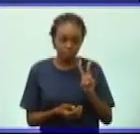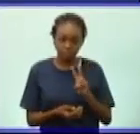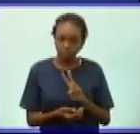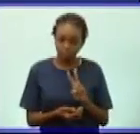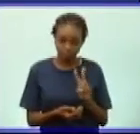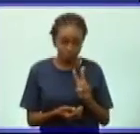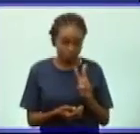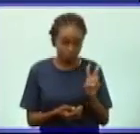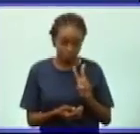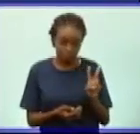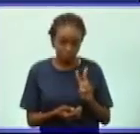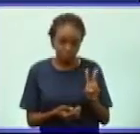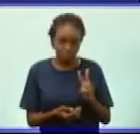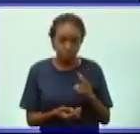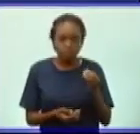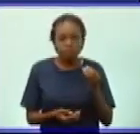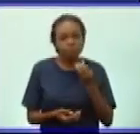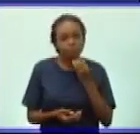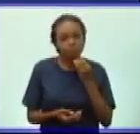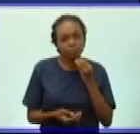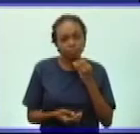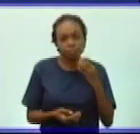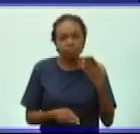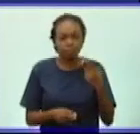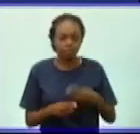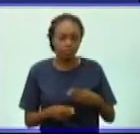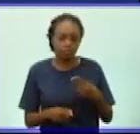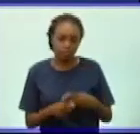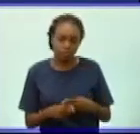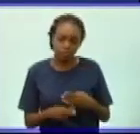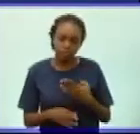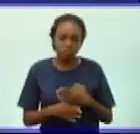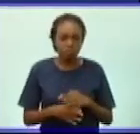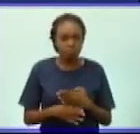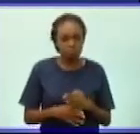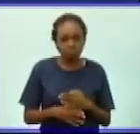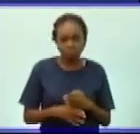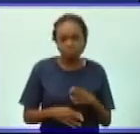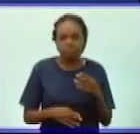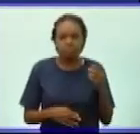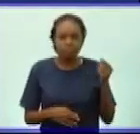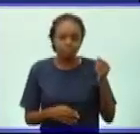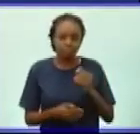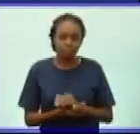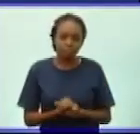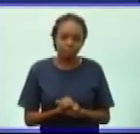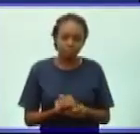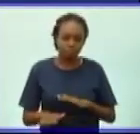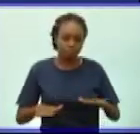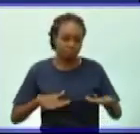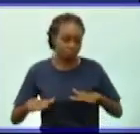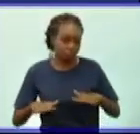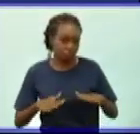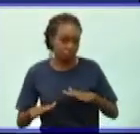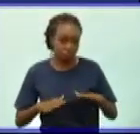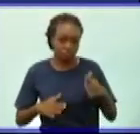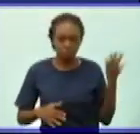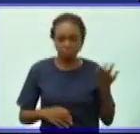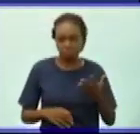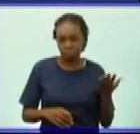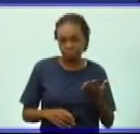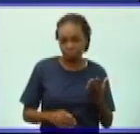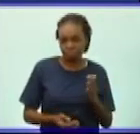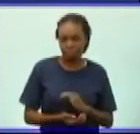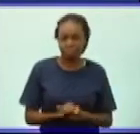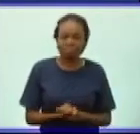rotación podrías estarlos clasificando de acuerdo a cómo se comportaba el valor de la velocidad en uniforme